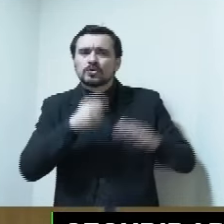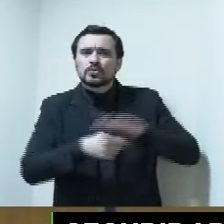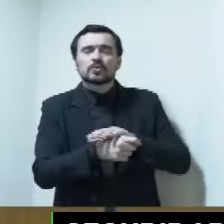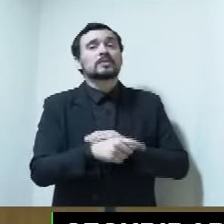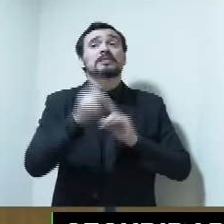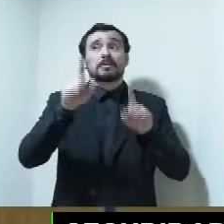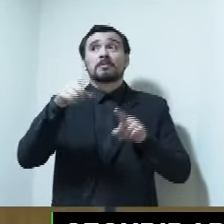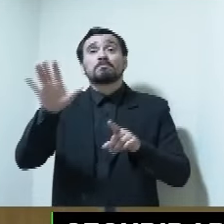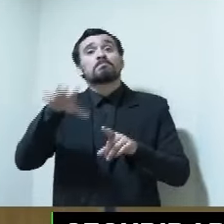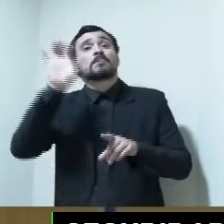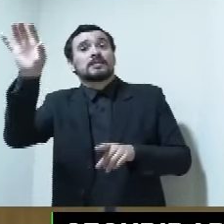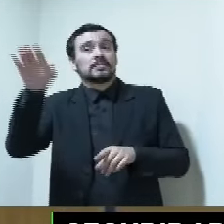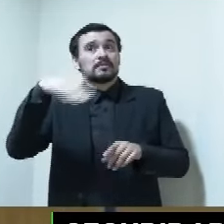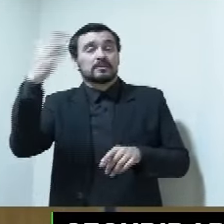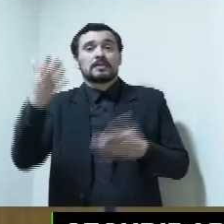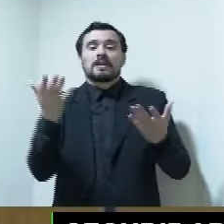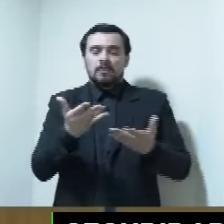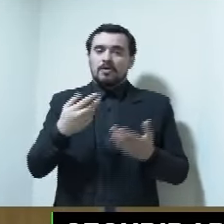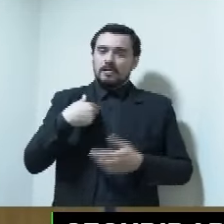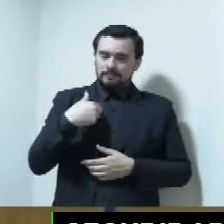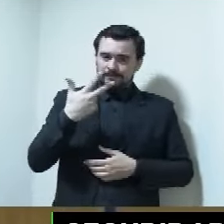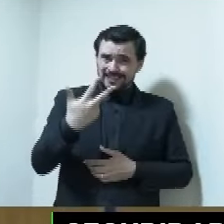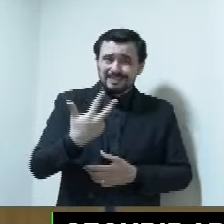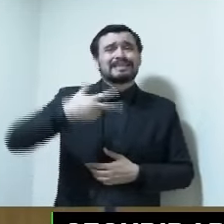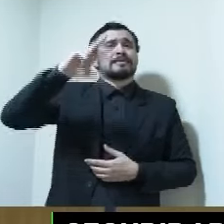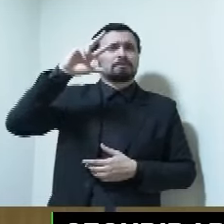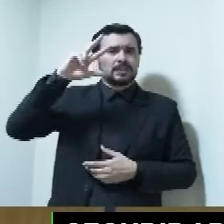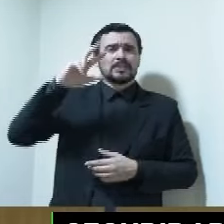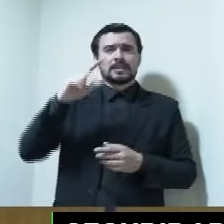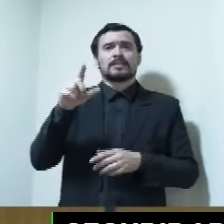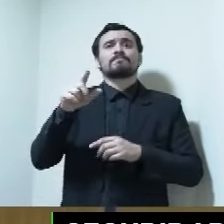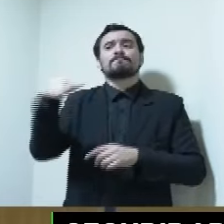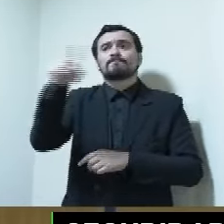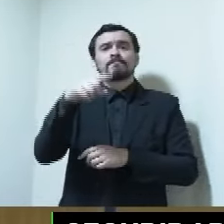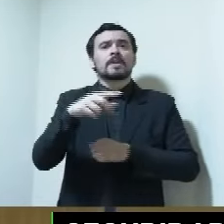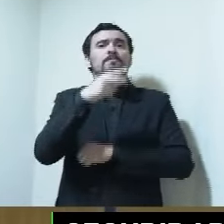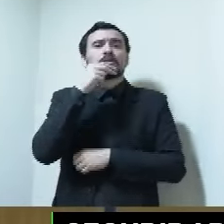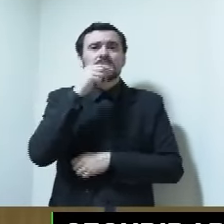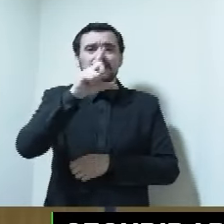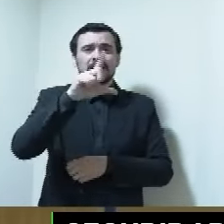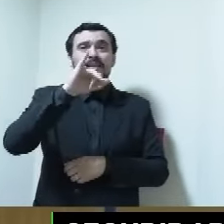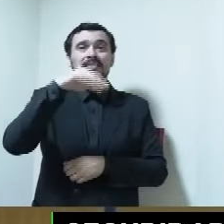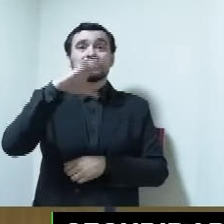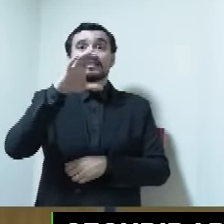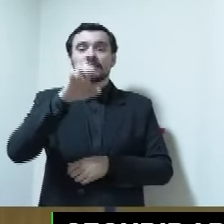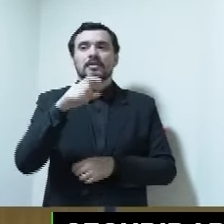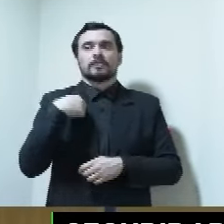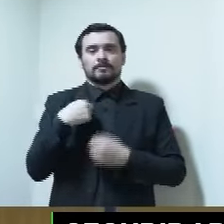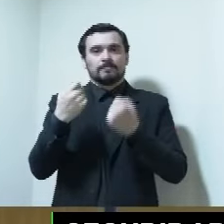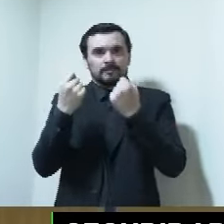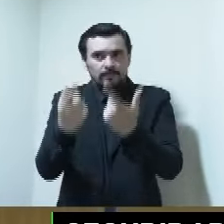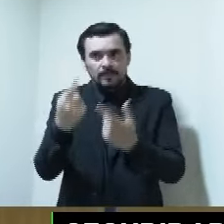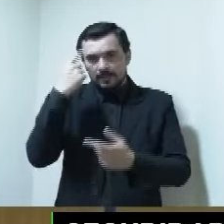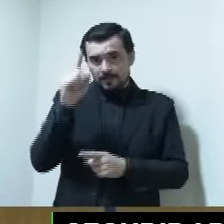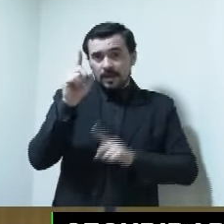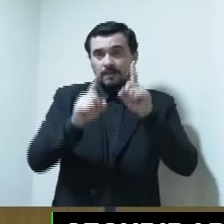vecinos. Hemos triplicado asimismo la cantidad de agentes del Grupo Lince y hemos realizado una fuerte apuesta para superar el déficit